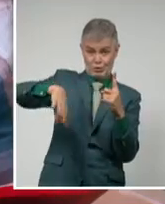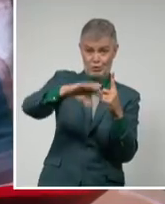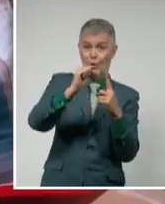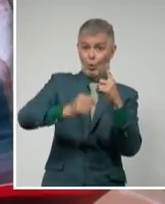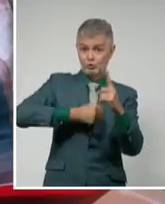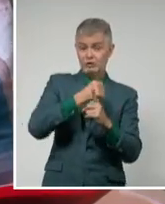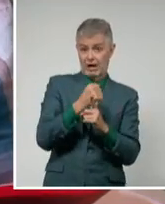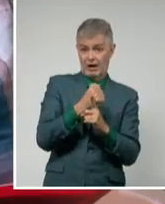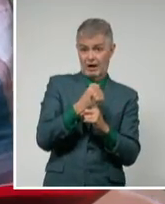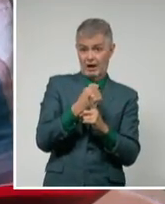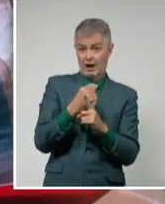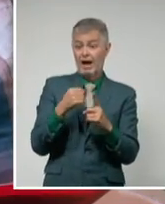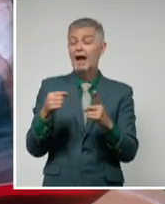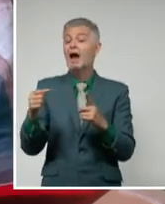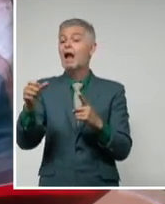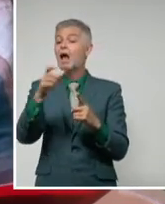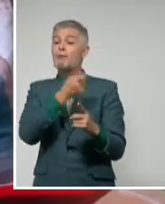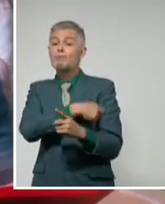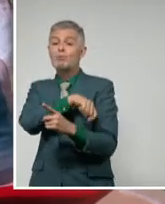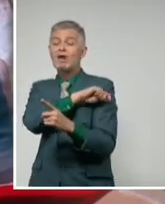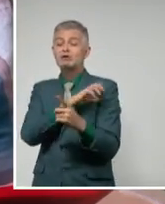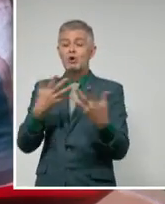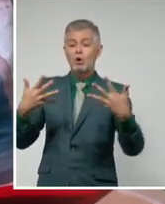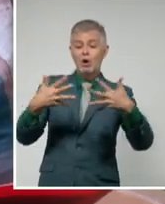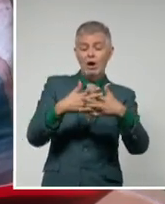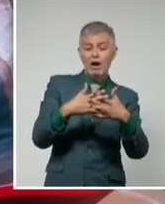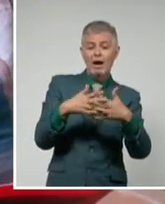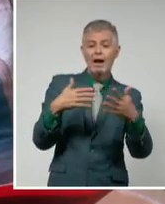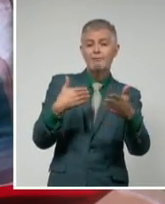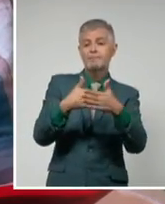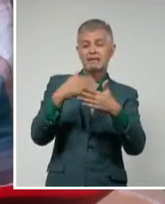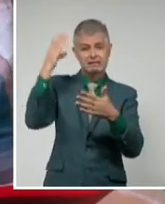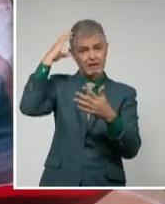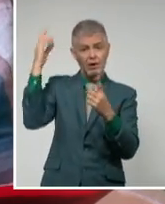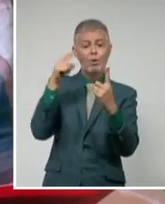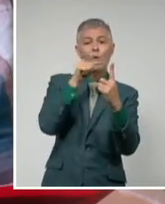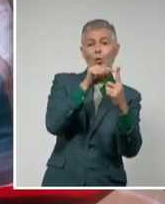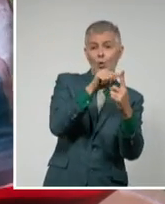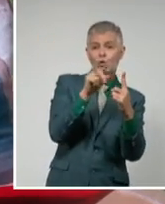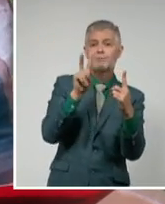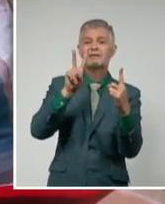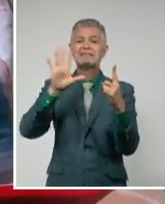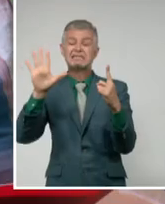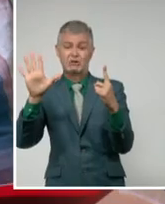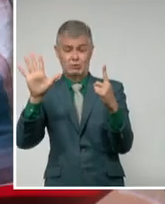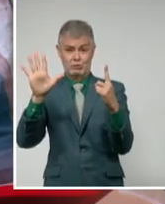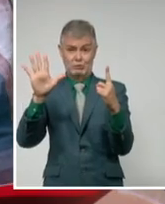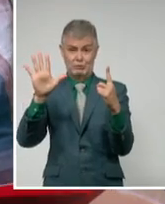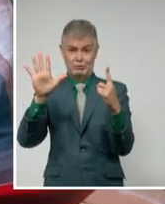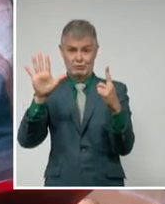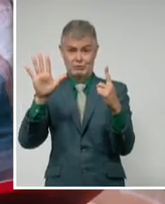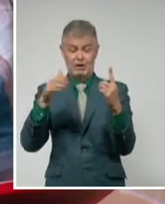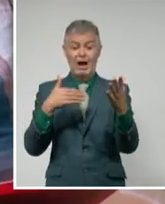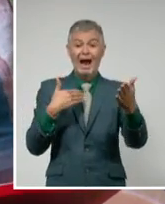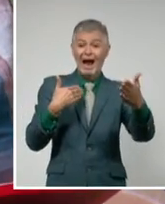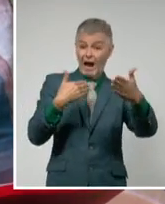de la población con entidades estatales, que es 1 a 25. Ahora, entre las empresas,